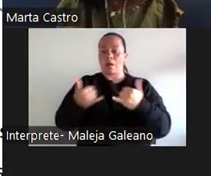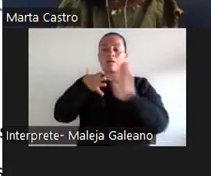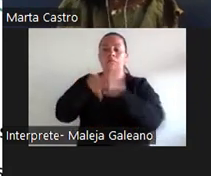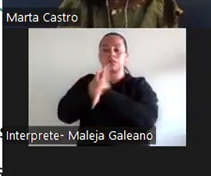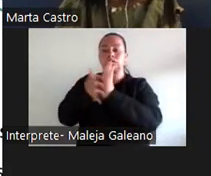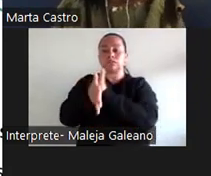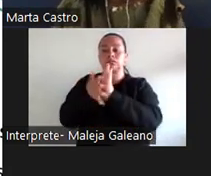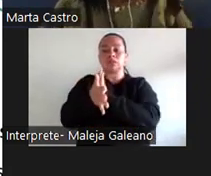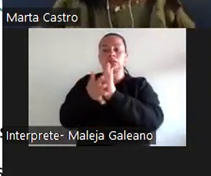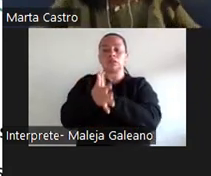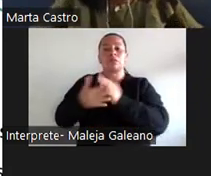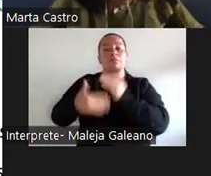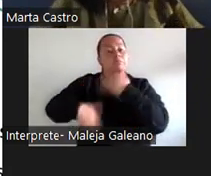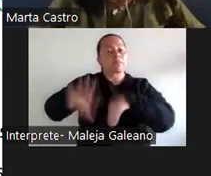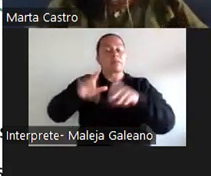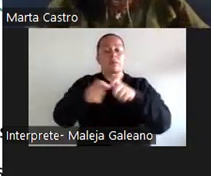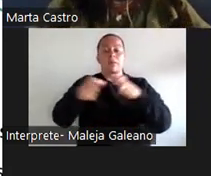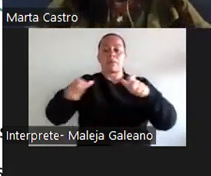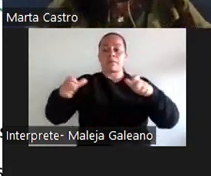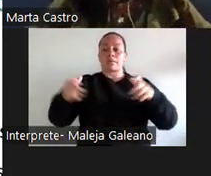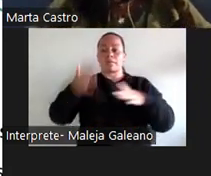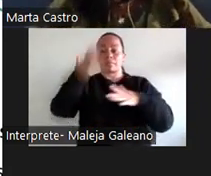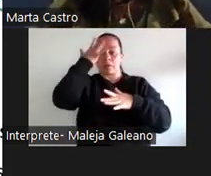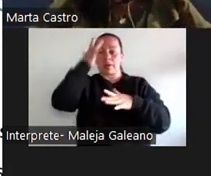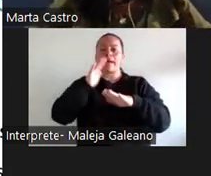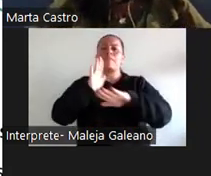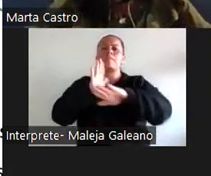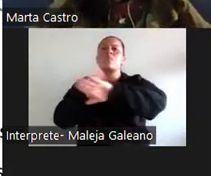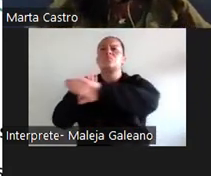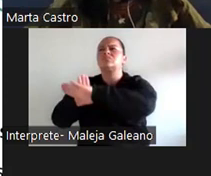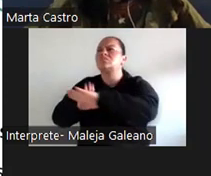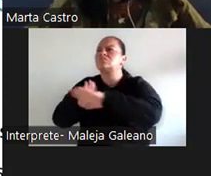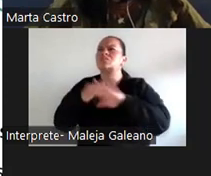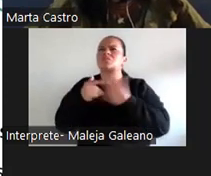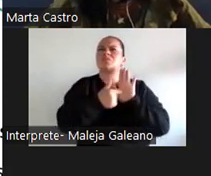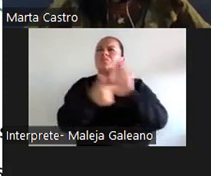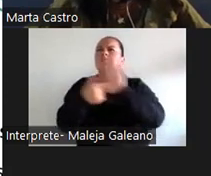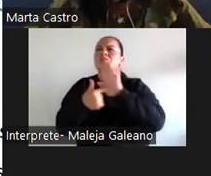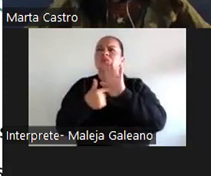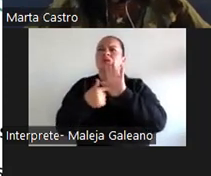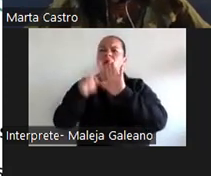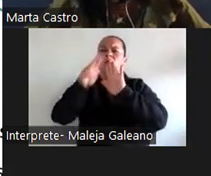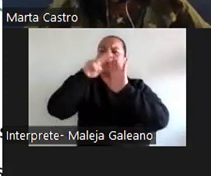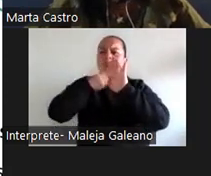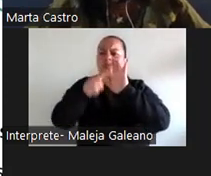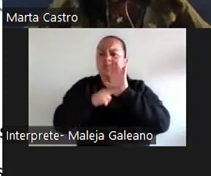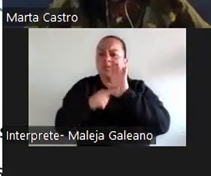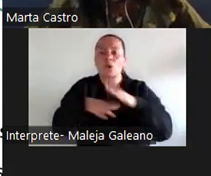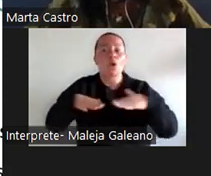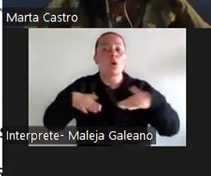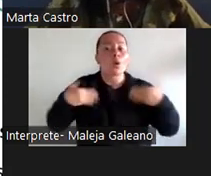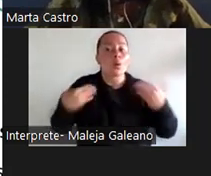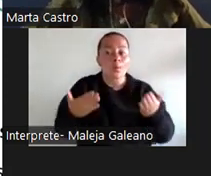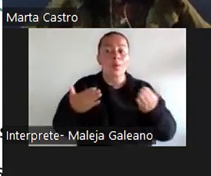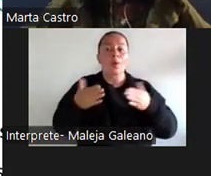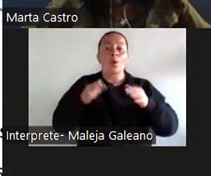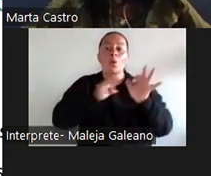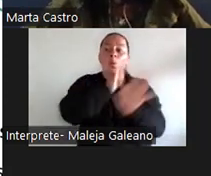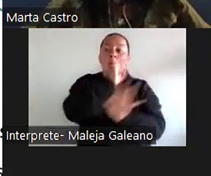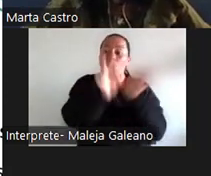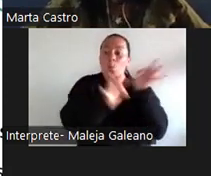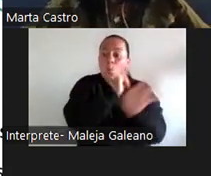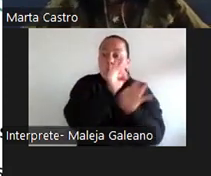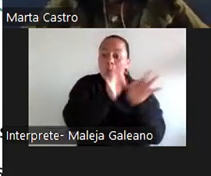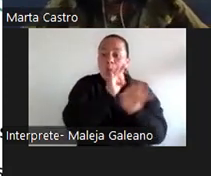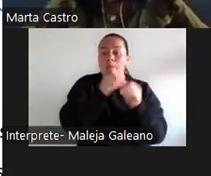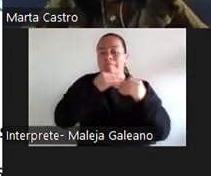poco más nos da algunas señales o algunas reglas que nos muestran que todavía el cuidado pareciera